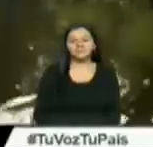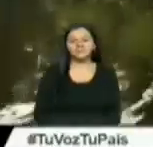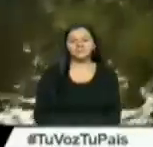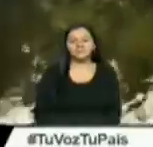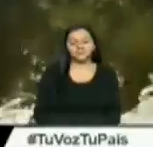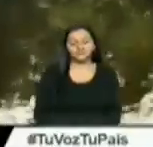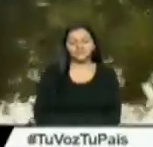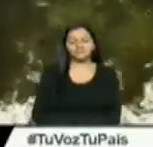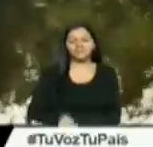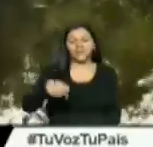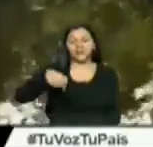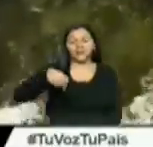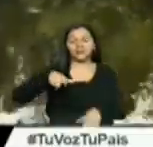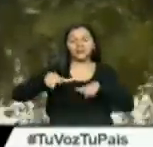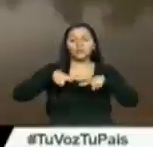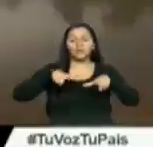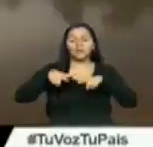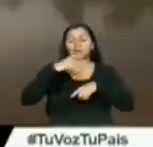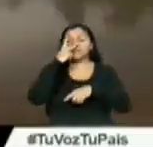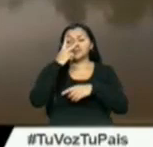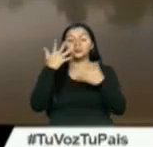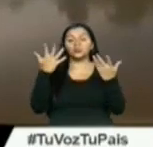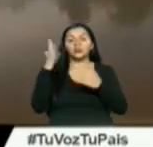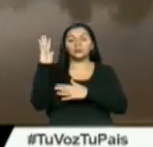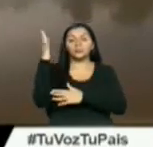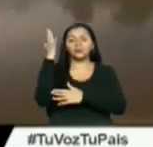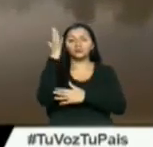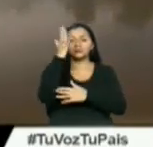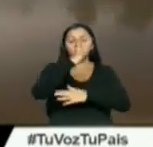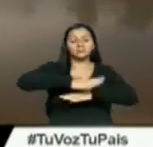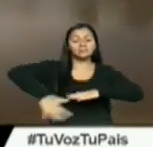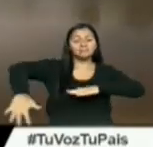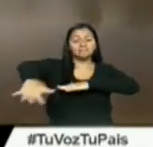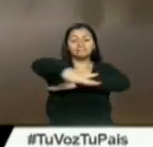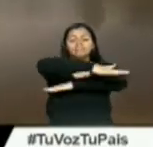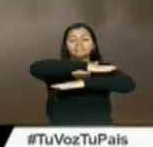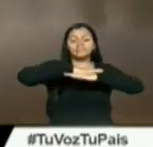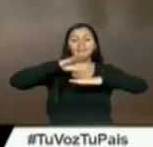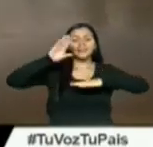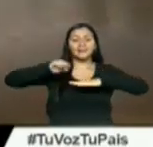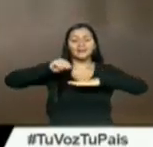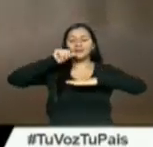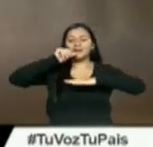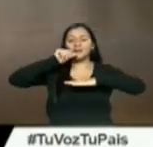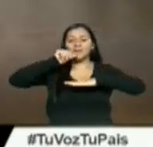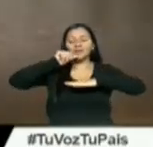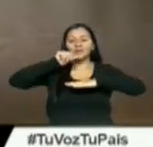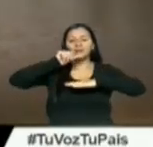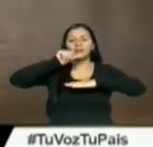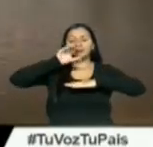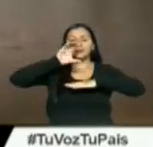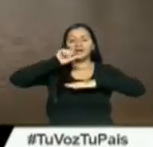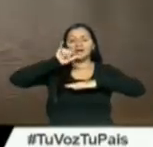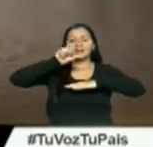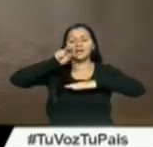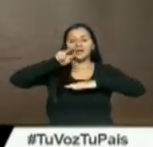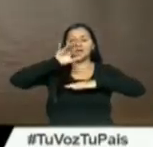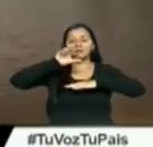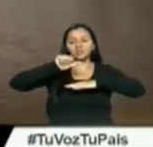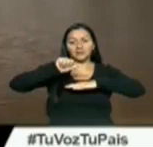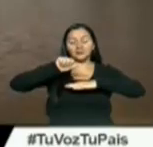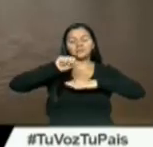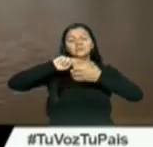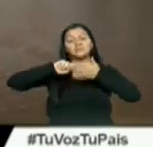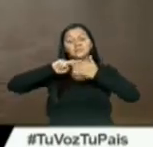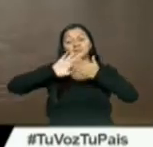Aquí también las aguas cubren parte del bosque formando un espejo de aguas negras, Chayoacocha, que en quichua significa